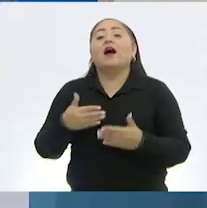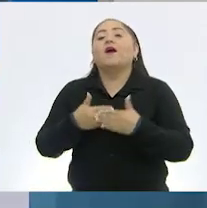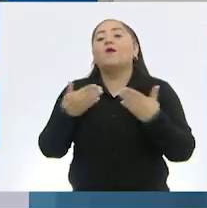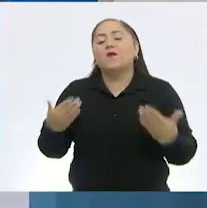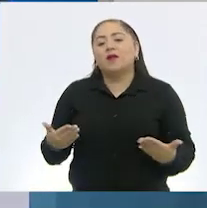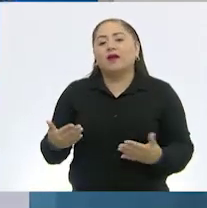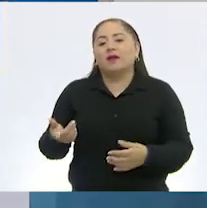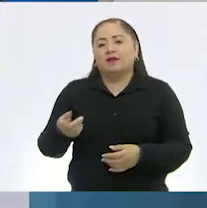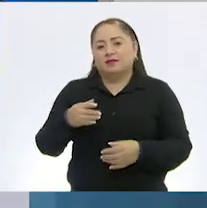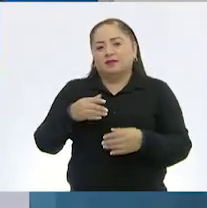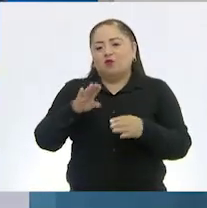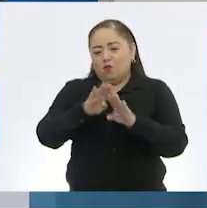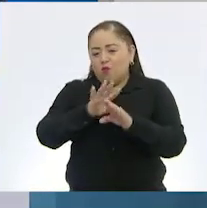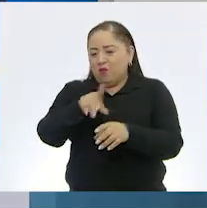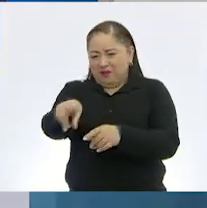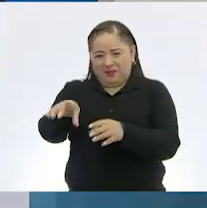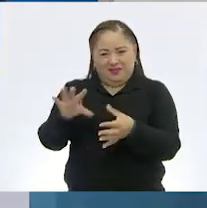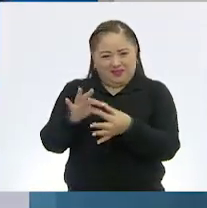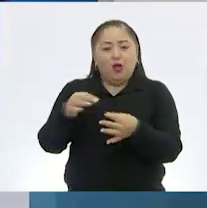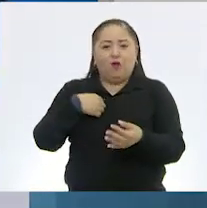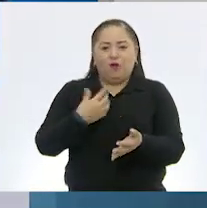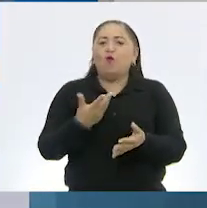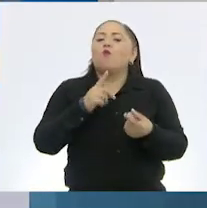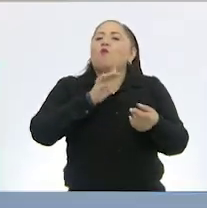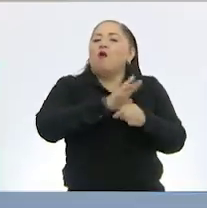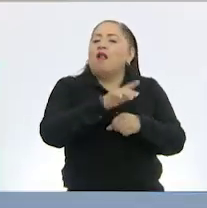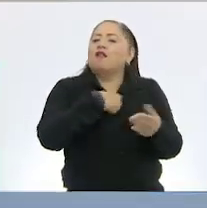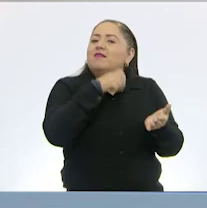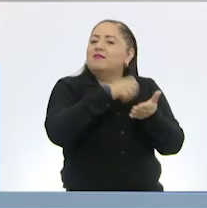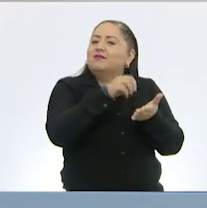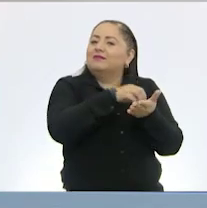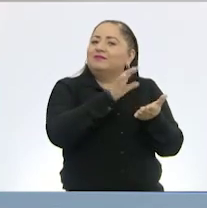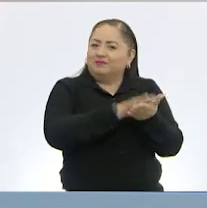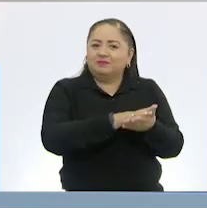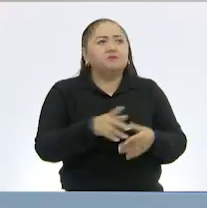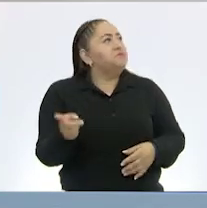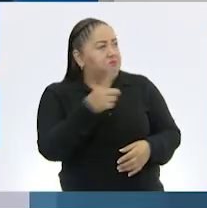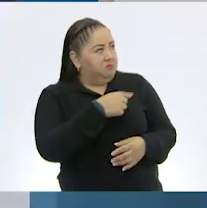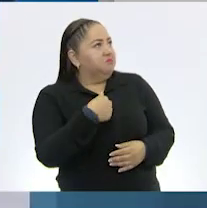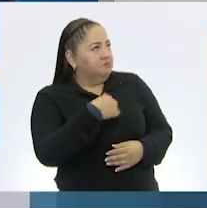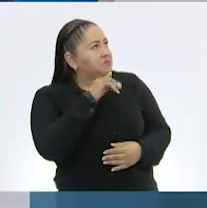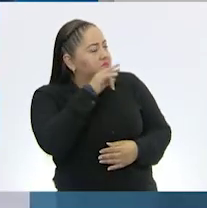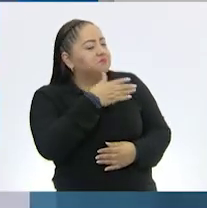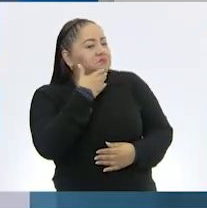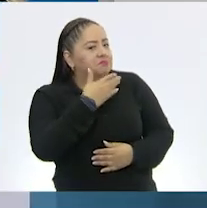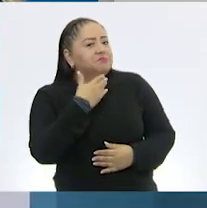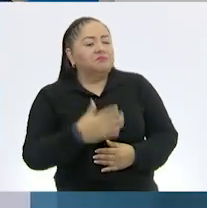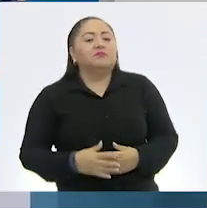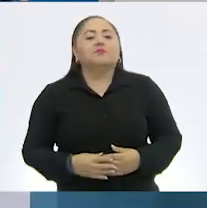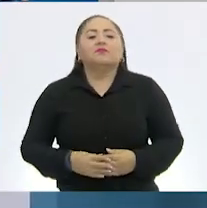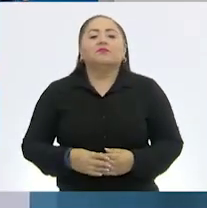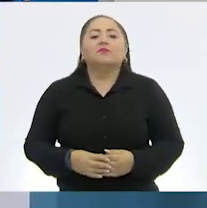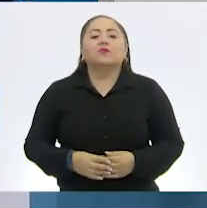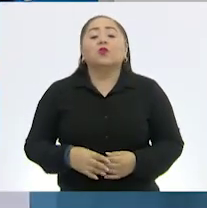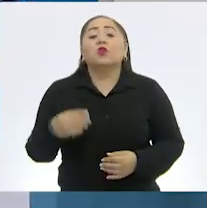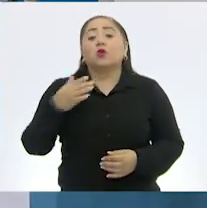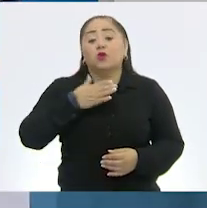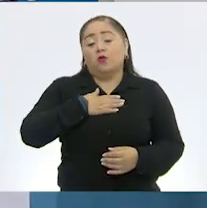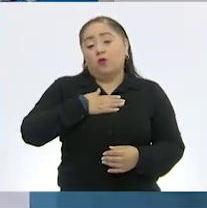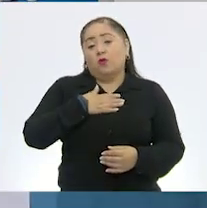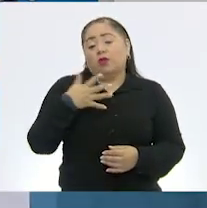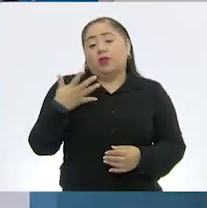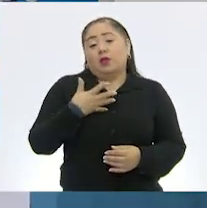si prosigo y complemento con mis apuntes? Por mí está muy bien. Ah, perfecto, gracias. Bueno, pues yo tengo